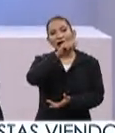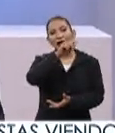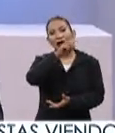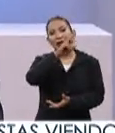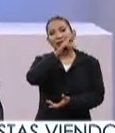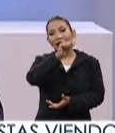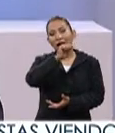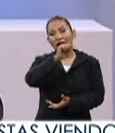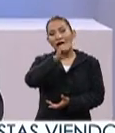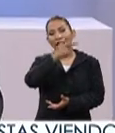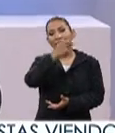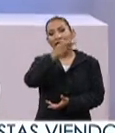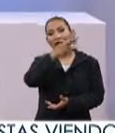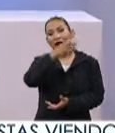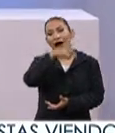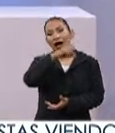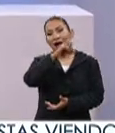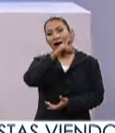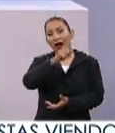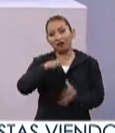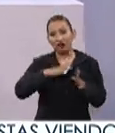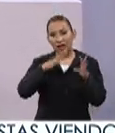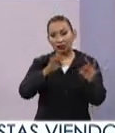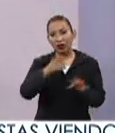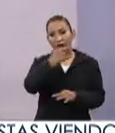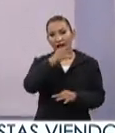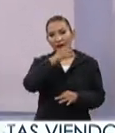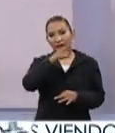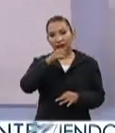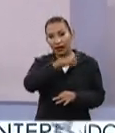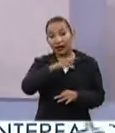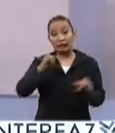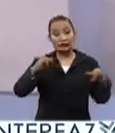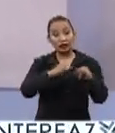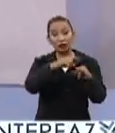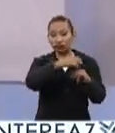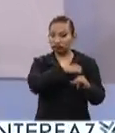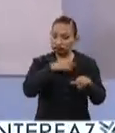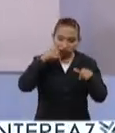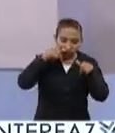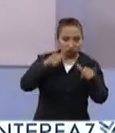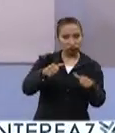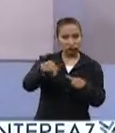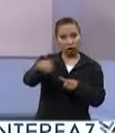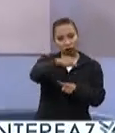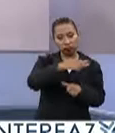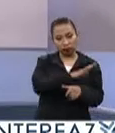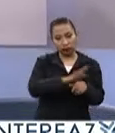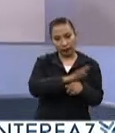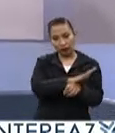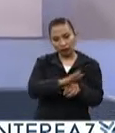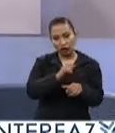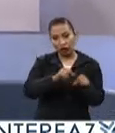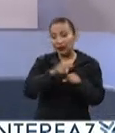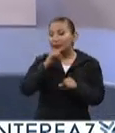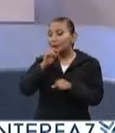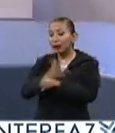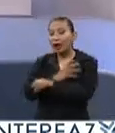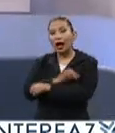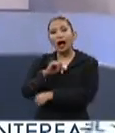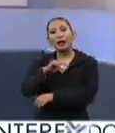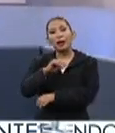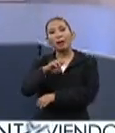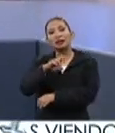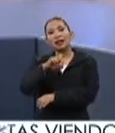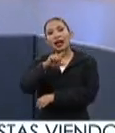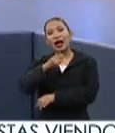Alejandra Gándara Fernández, directora general de la Fundación Ganfer, institución comprometida precisamente con el bienestar social. Y también está con nosotros Ana